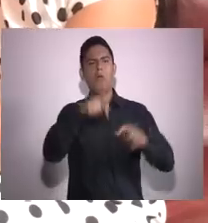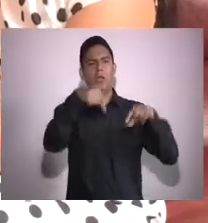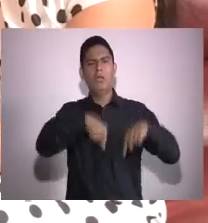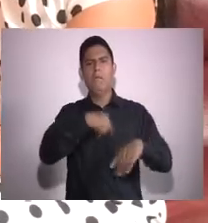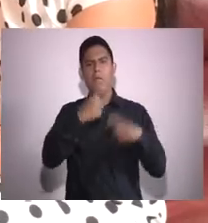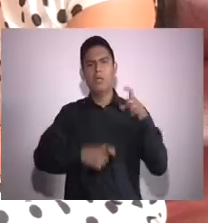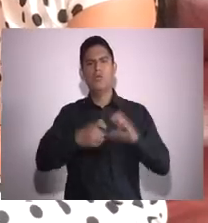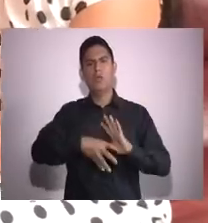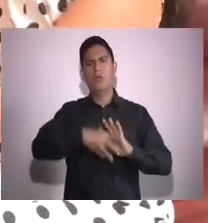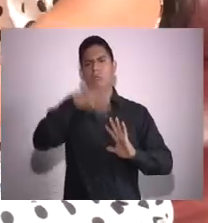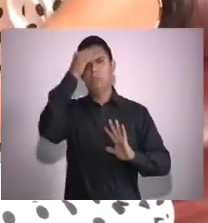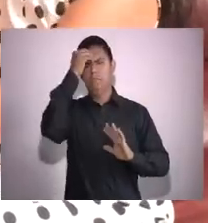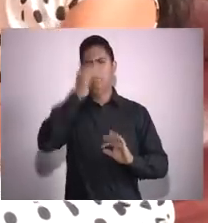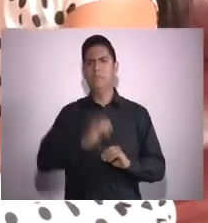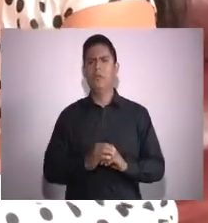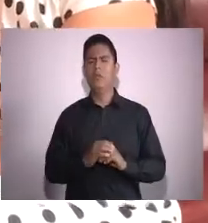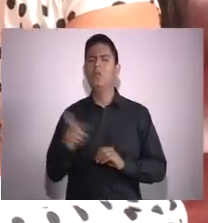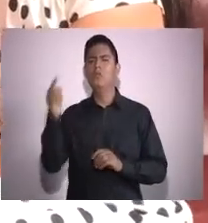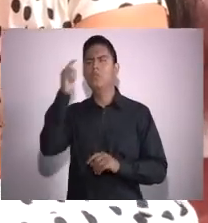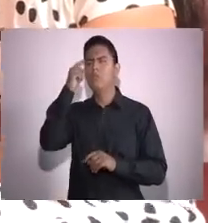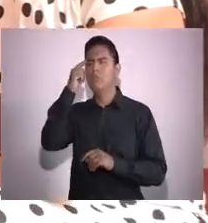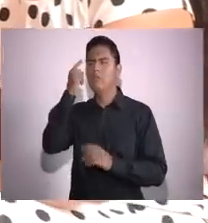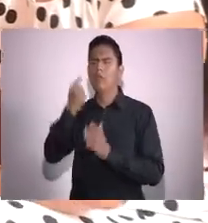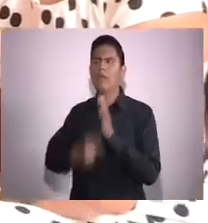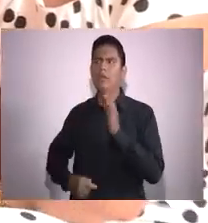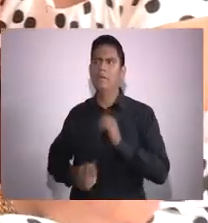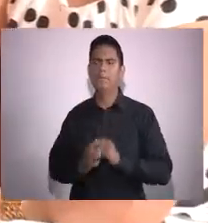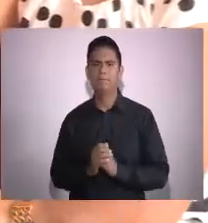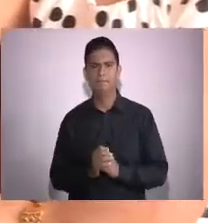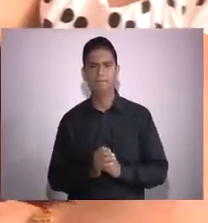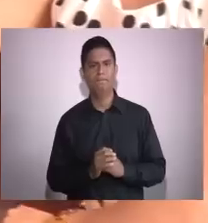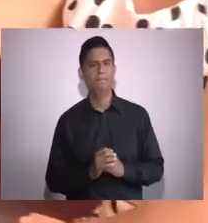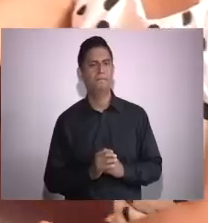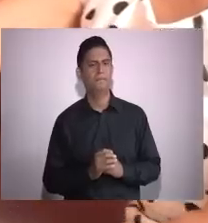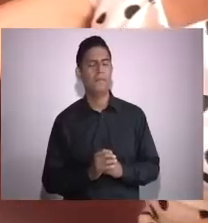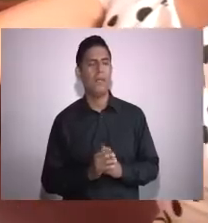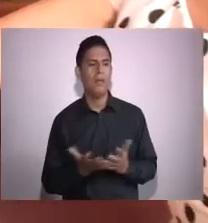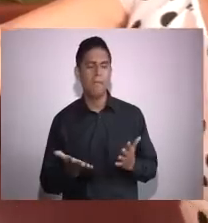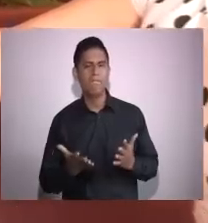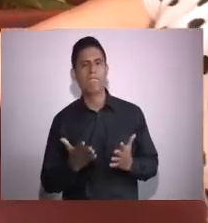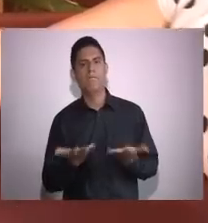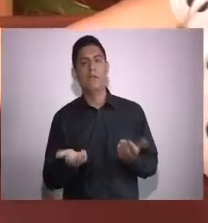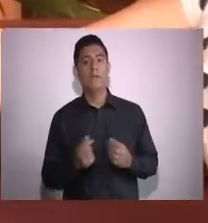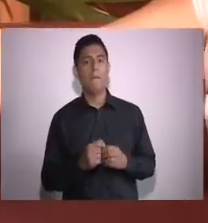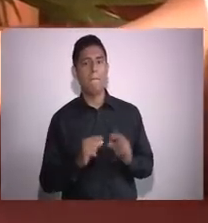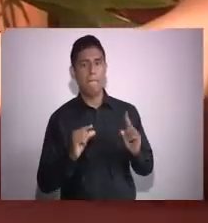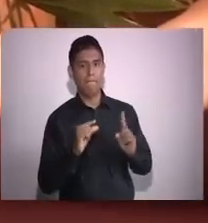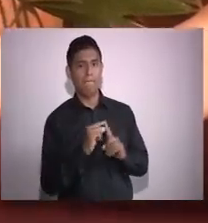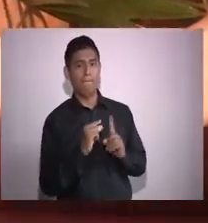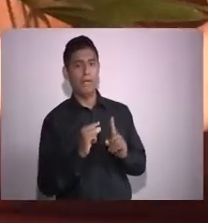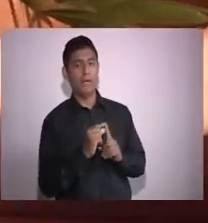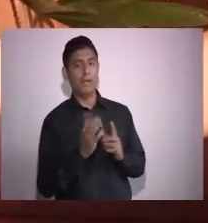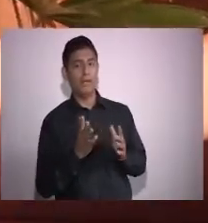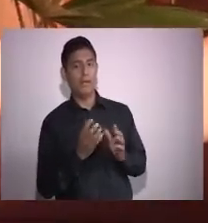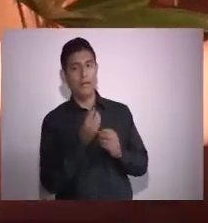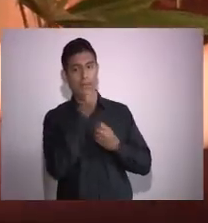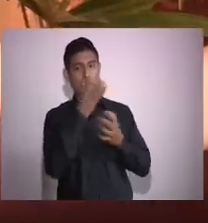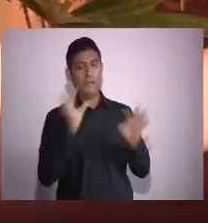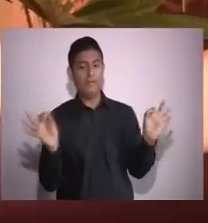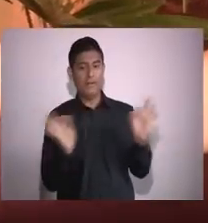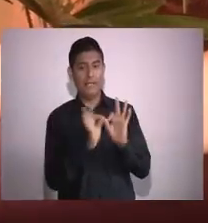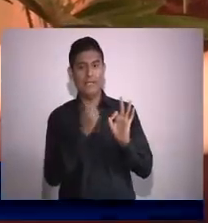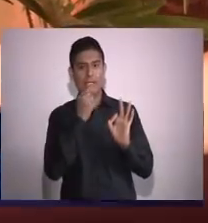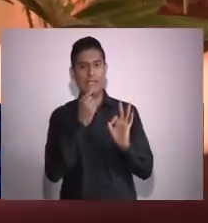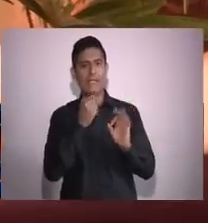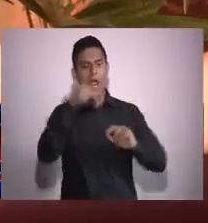de gente emprendedora. ¿Cuál es tu opinión acerca de aquello? Bueno, la palabra, el eslogan lo